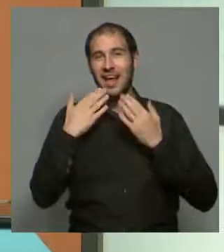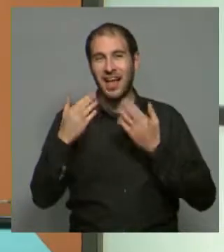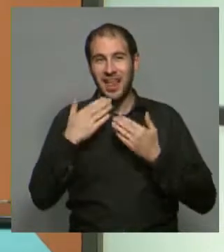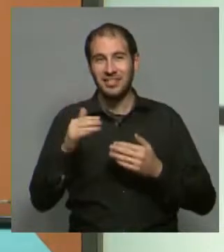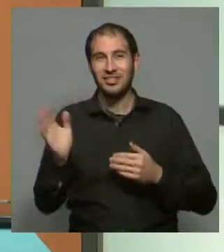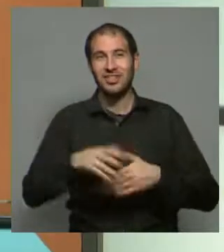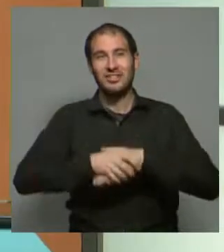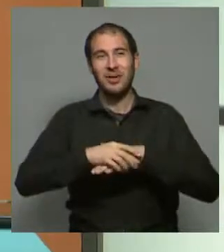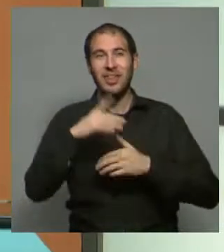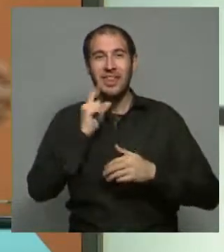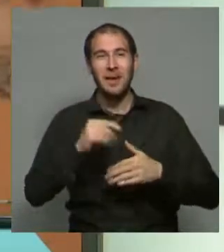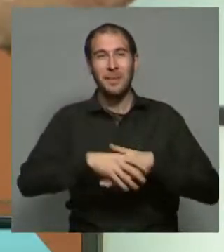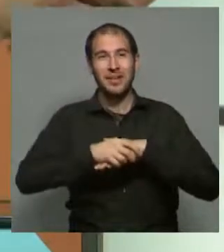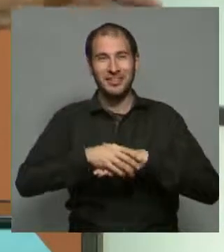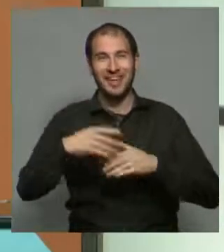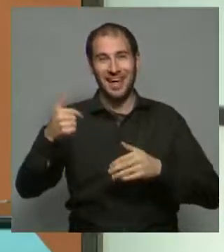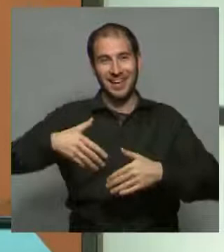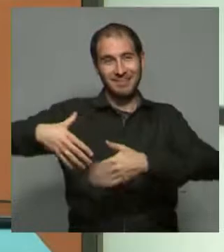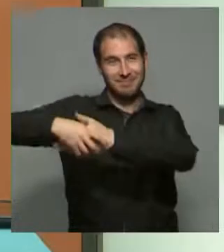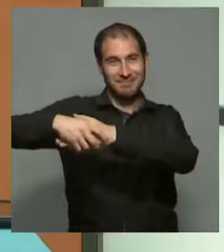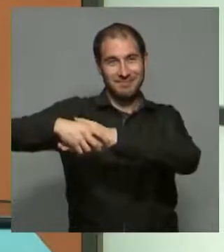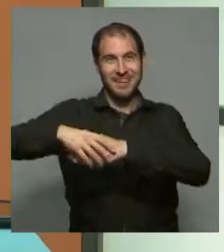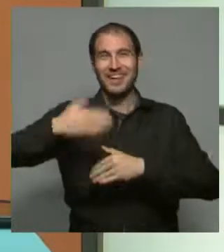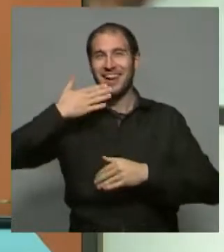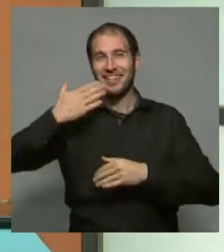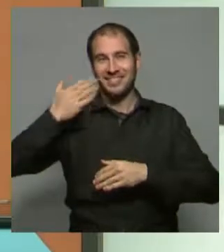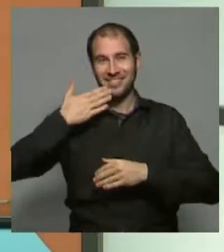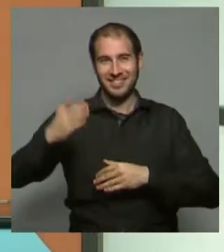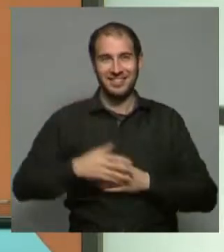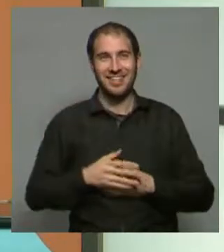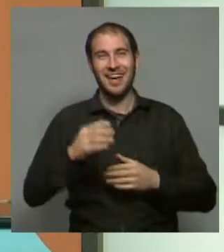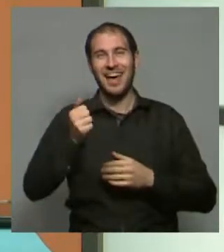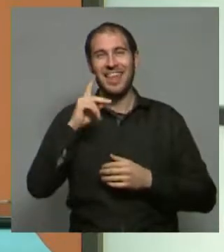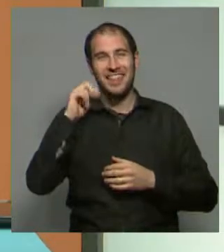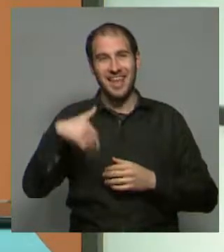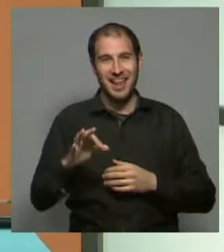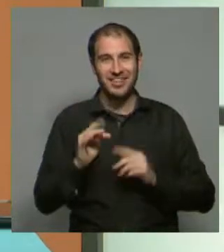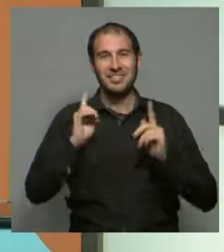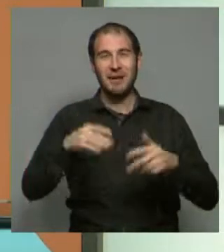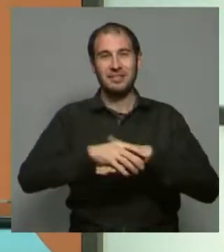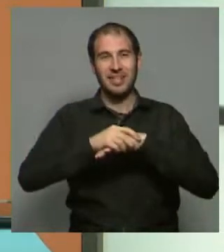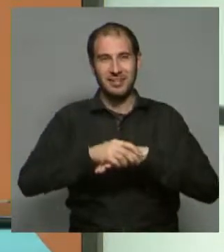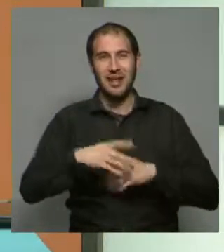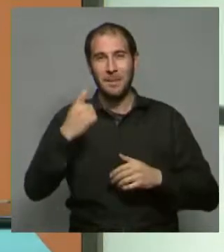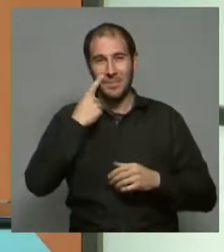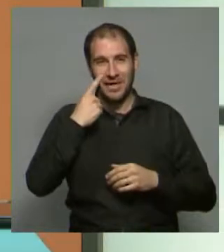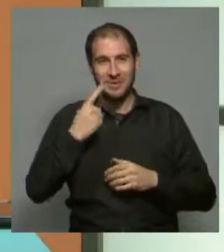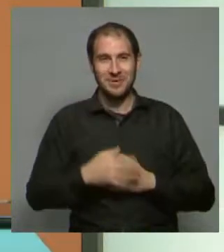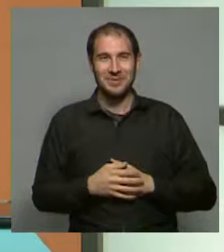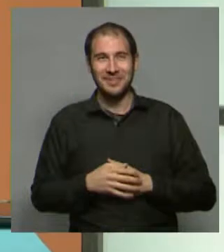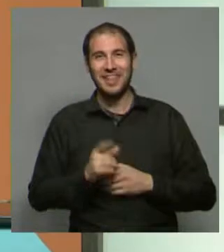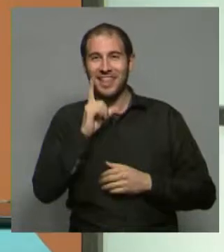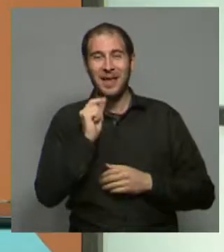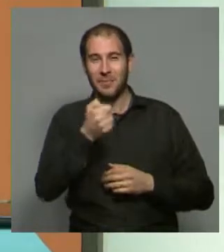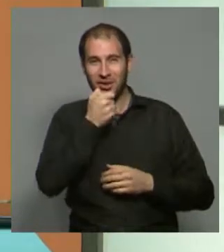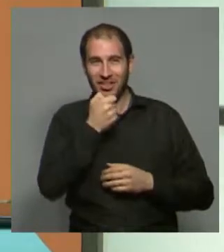todo. Me quieren saludar por el día del periodista deportivo. Justo acá me entra en la mano. Capacho, muchas gracias, Adriano Beso, que también nos saluda en vivo. Bueno, sí, es el día